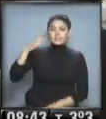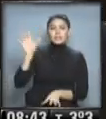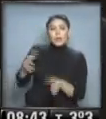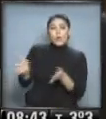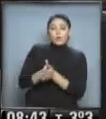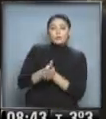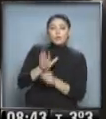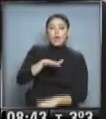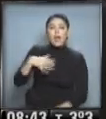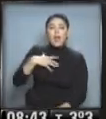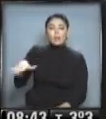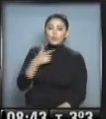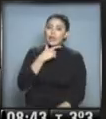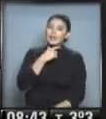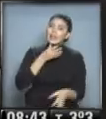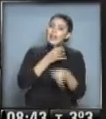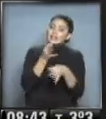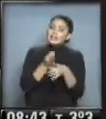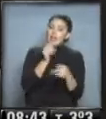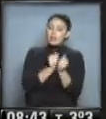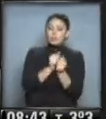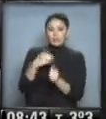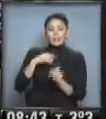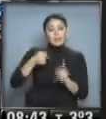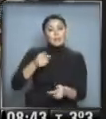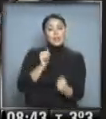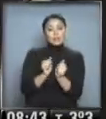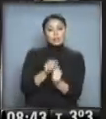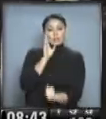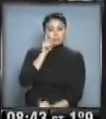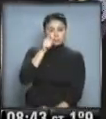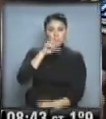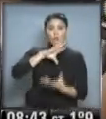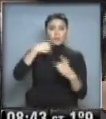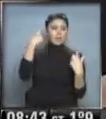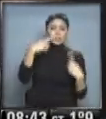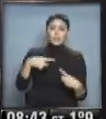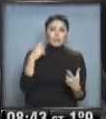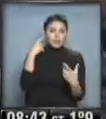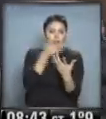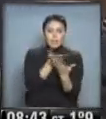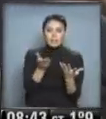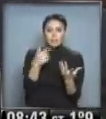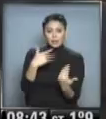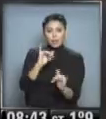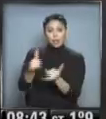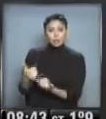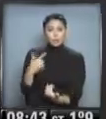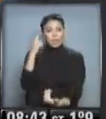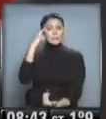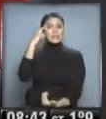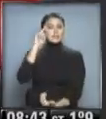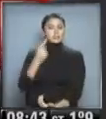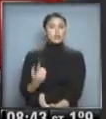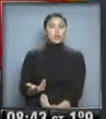alumnos, porque queremos seguir enseñando la historia argentina y americana, desde todos los puntos de vista, para que el joven saque su propia